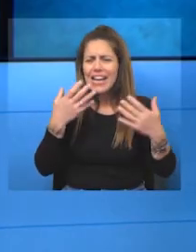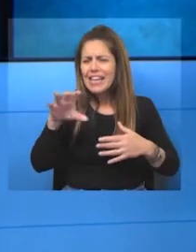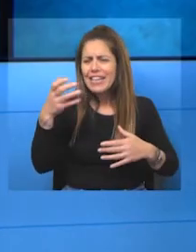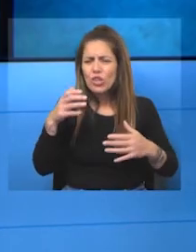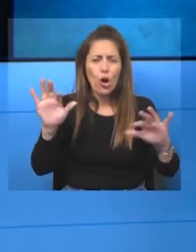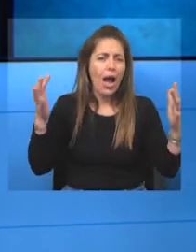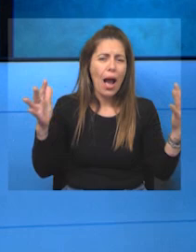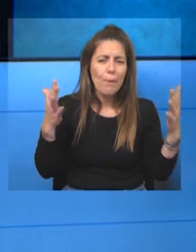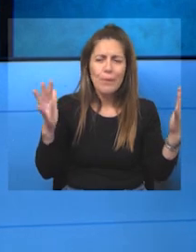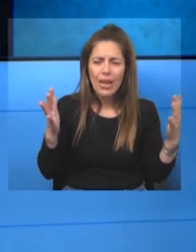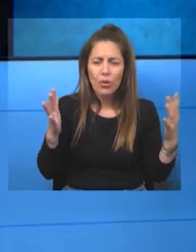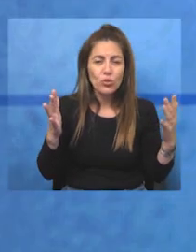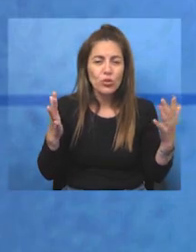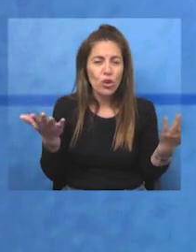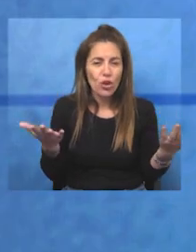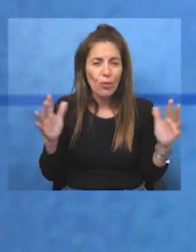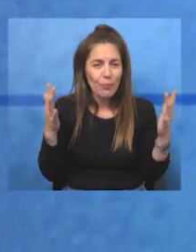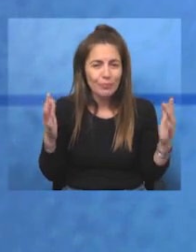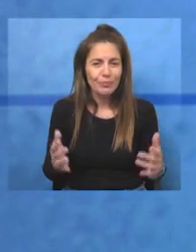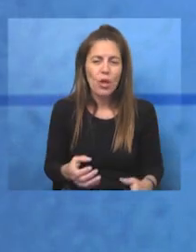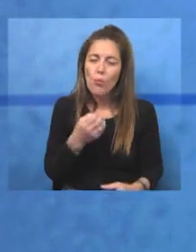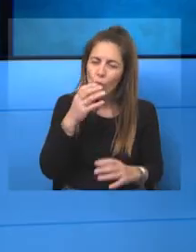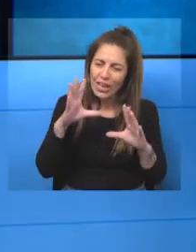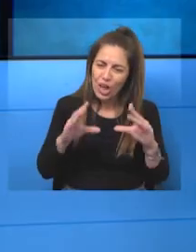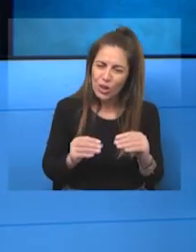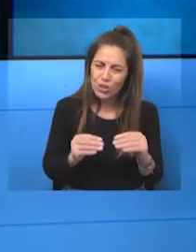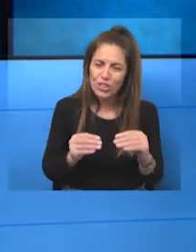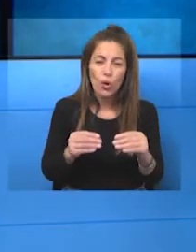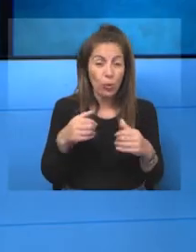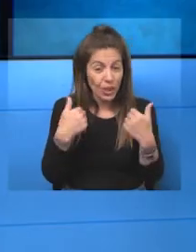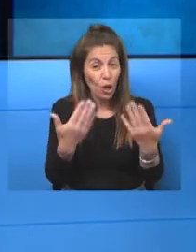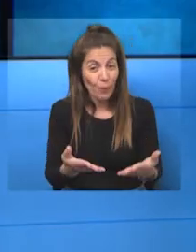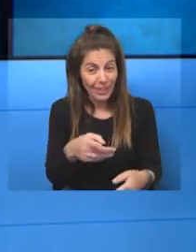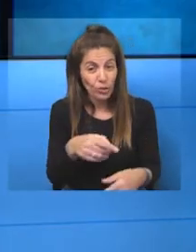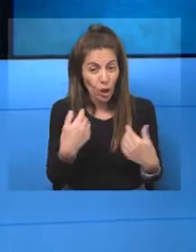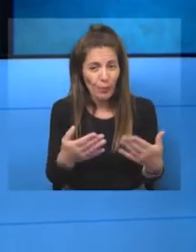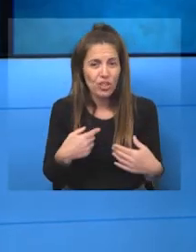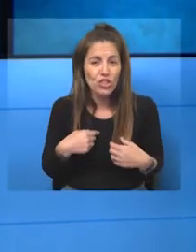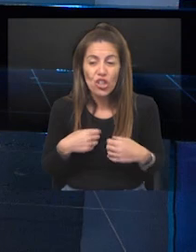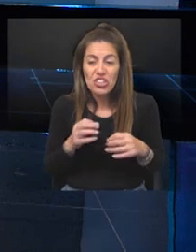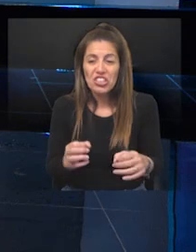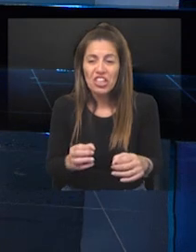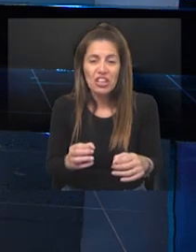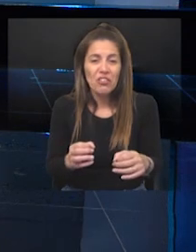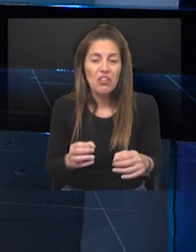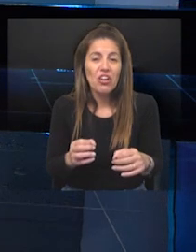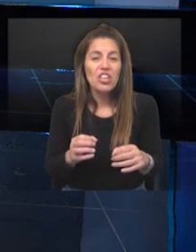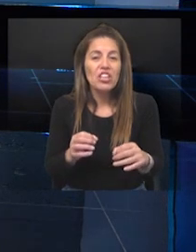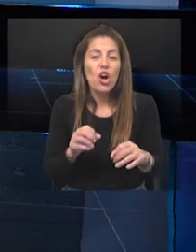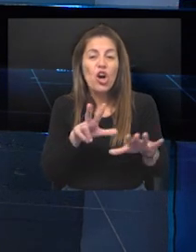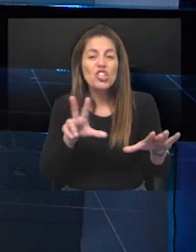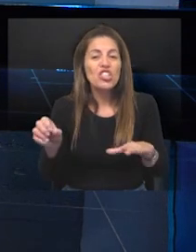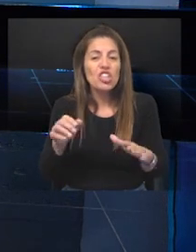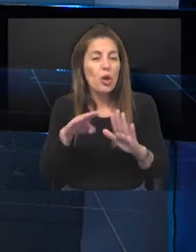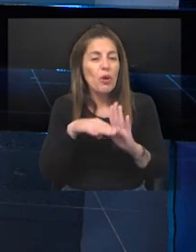un micrófono a la tribuna también para que se escuche más buenas noches merece todo pero yo llevo casi 800 progas jamás me